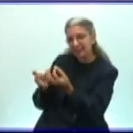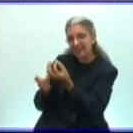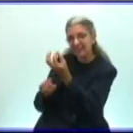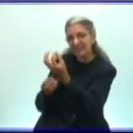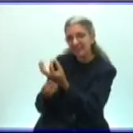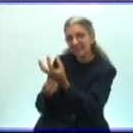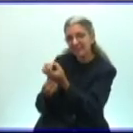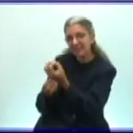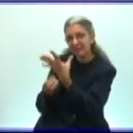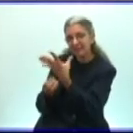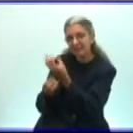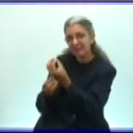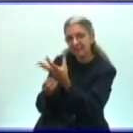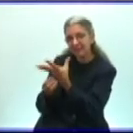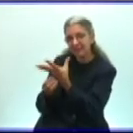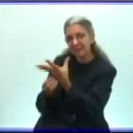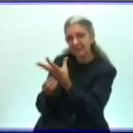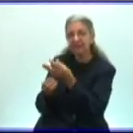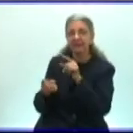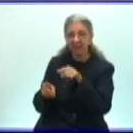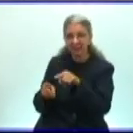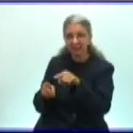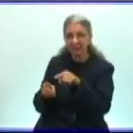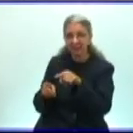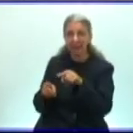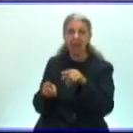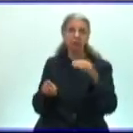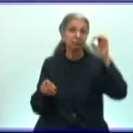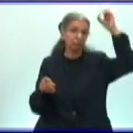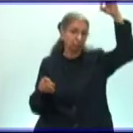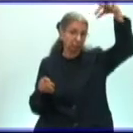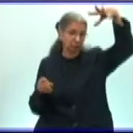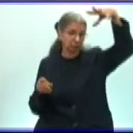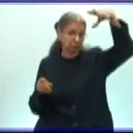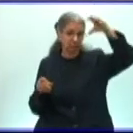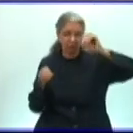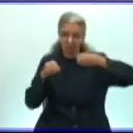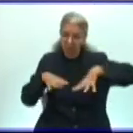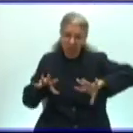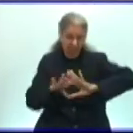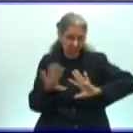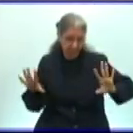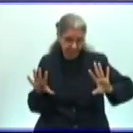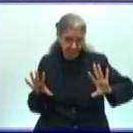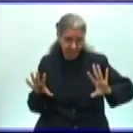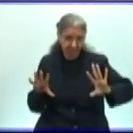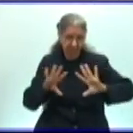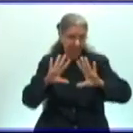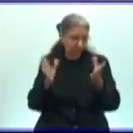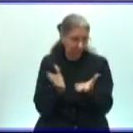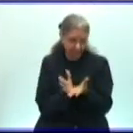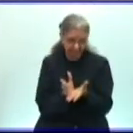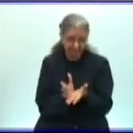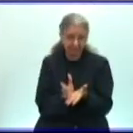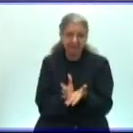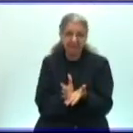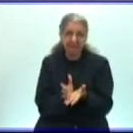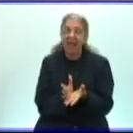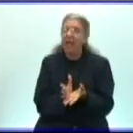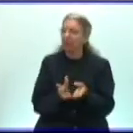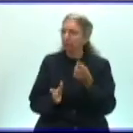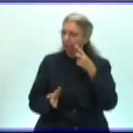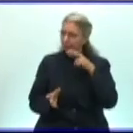Pero independientemente de esto, también tengan el bombillo que alumbra su cuarto de forma general. ¿Han